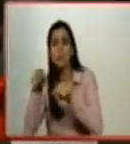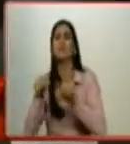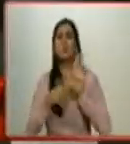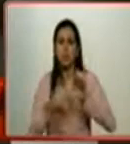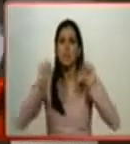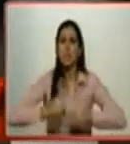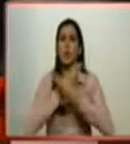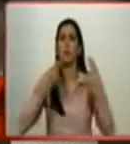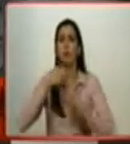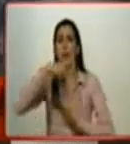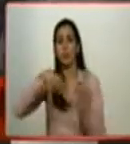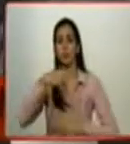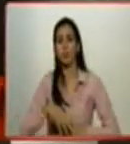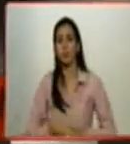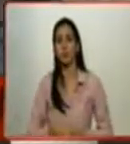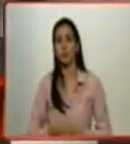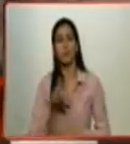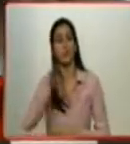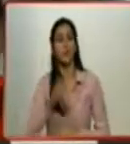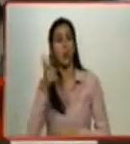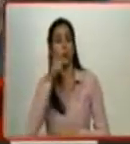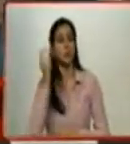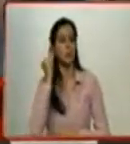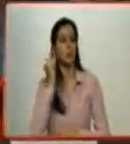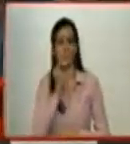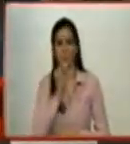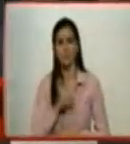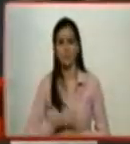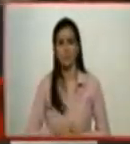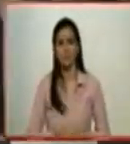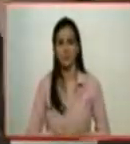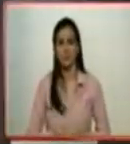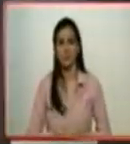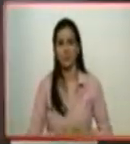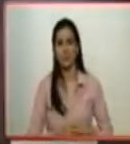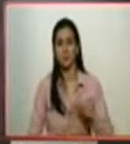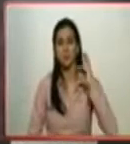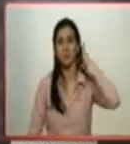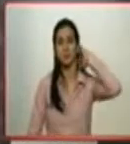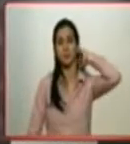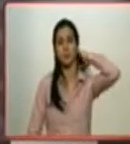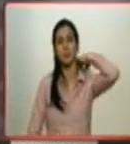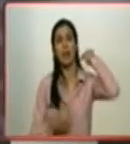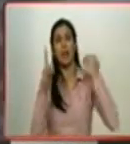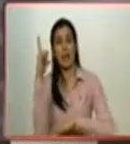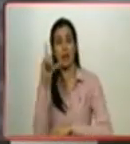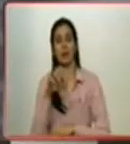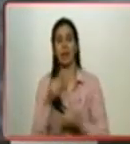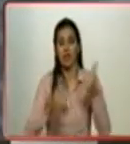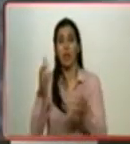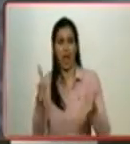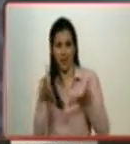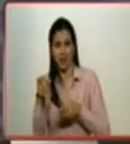tiene con la revolución bolivariana. En el estado de Guárico, Bexabet Osorio, La Noticia. En Lara, los candidatos